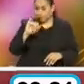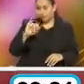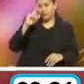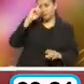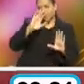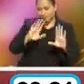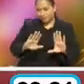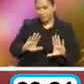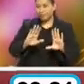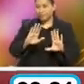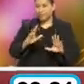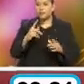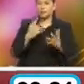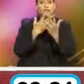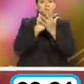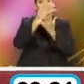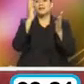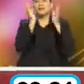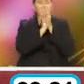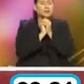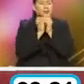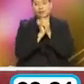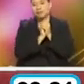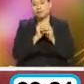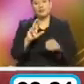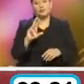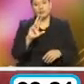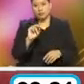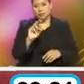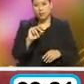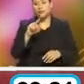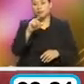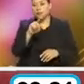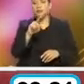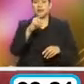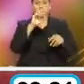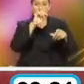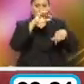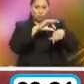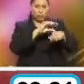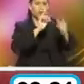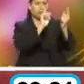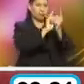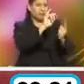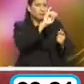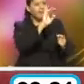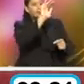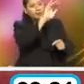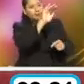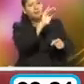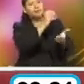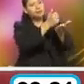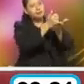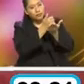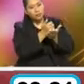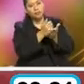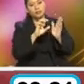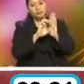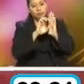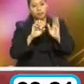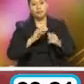tomarlo con calma, no hay que exagerar. Hay que acercarse definitivamente a un especialista con la mira de algunas cosas, ¿no?